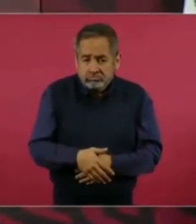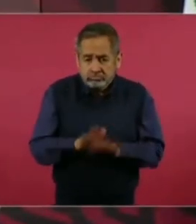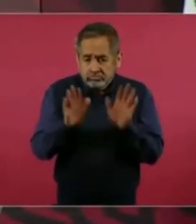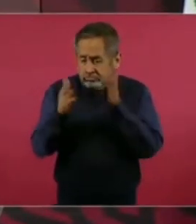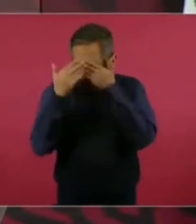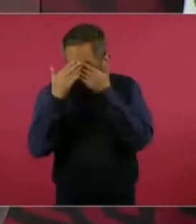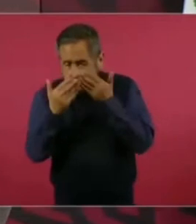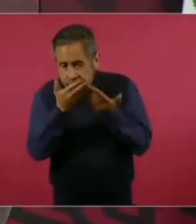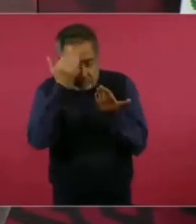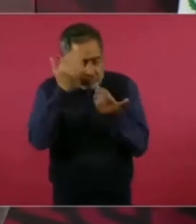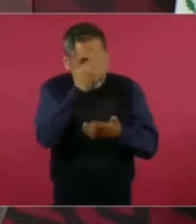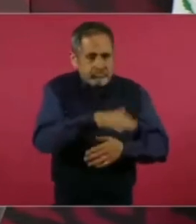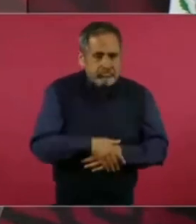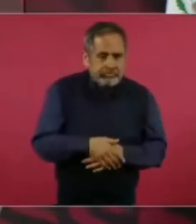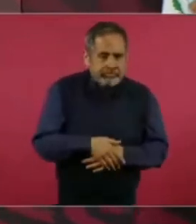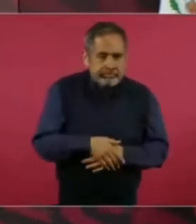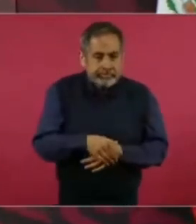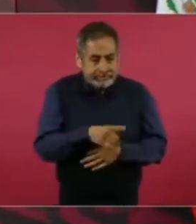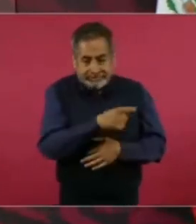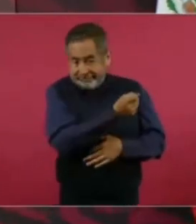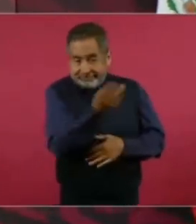Se pensaba que el presidente